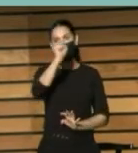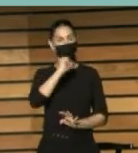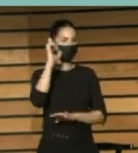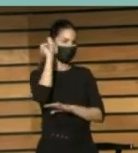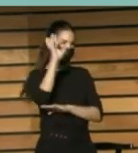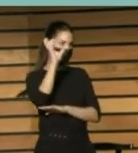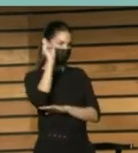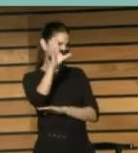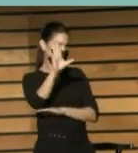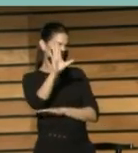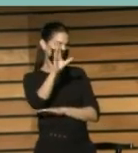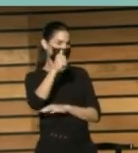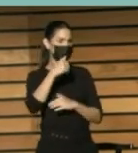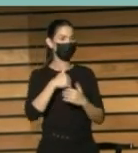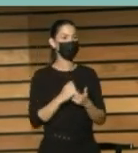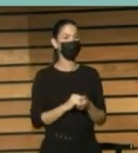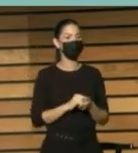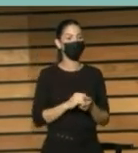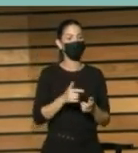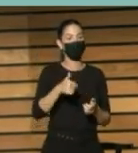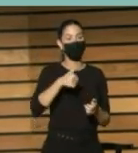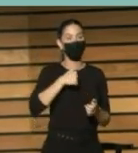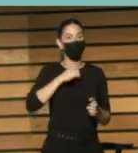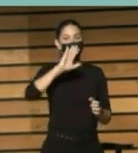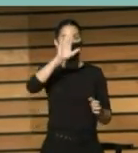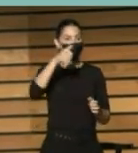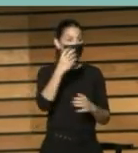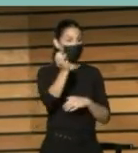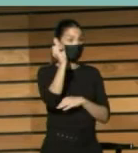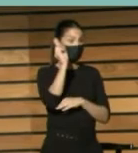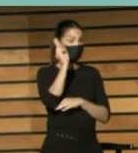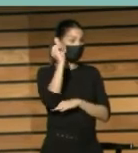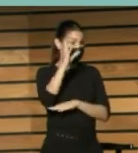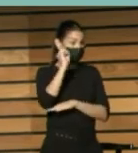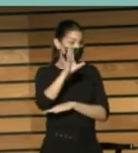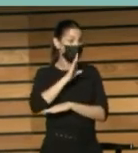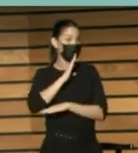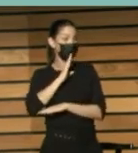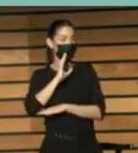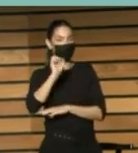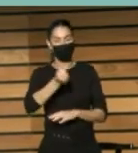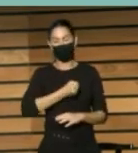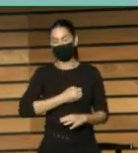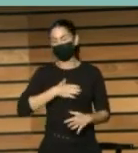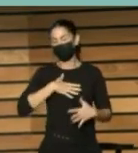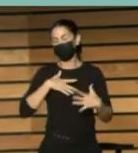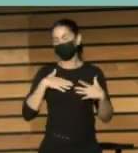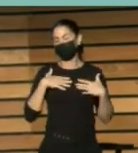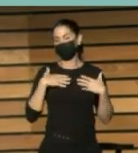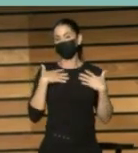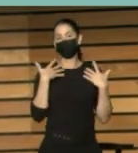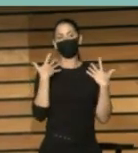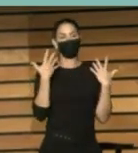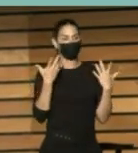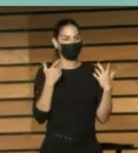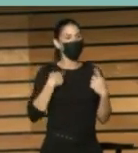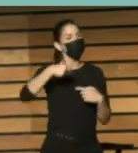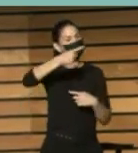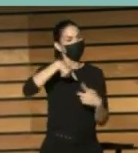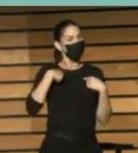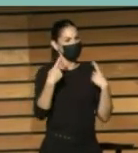tu ponencia, yo creo que nos ha llegado al corazón y nos llena de emociones, que también lo